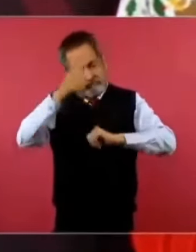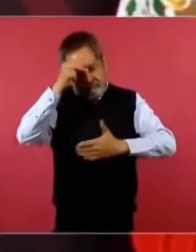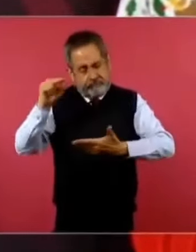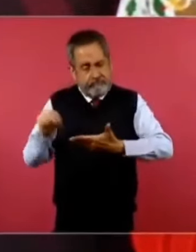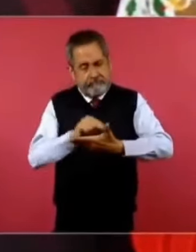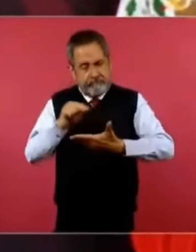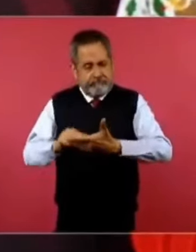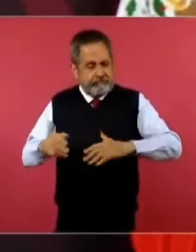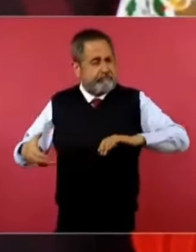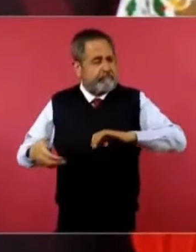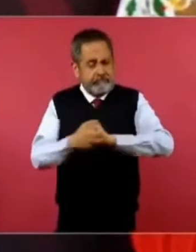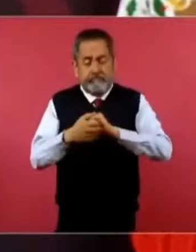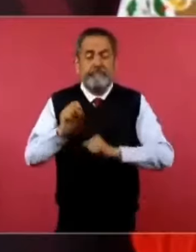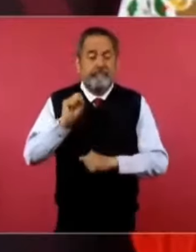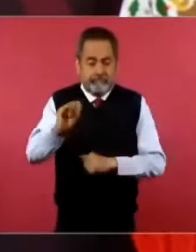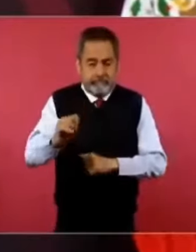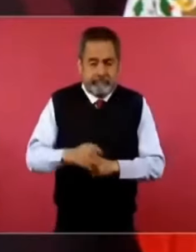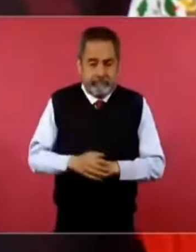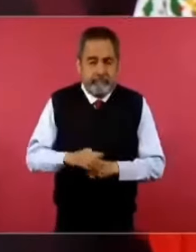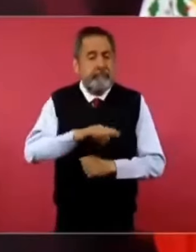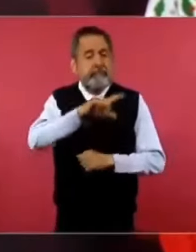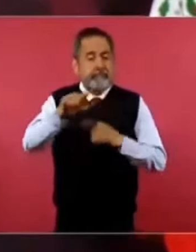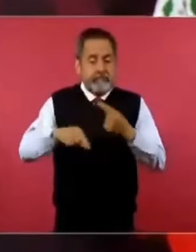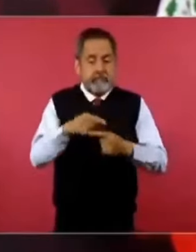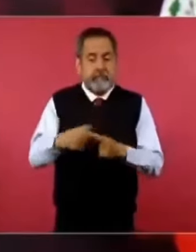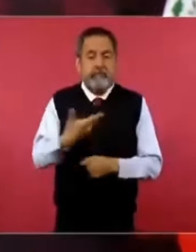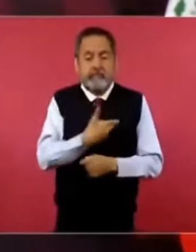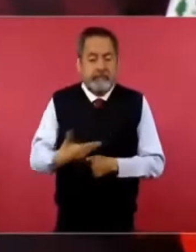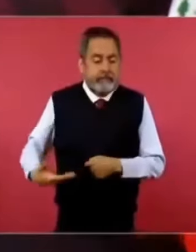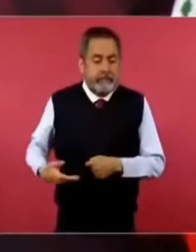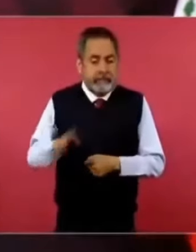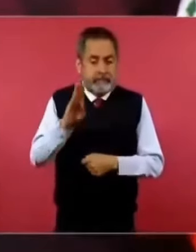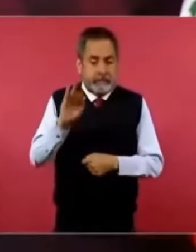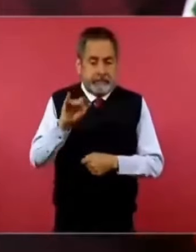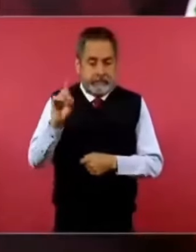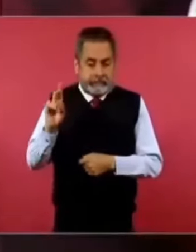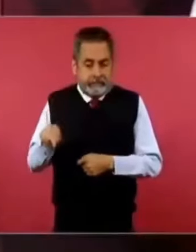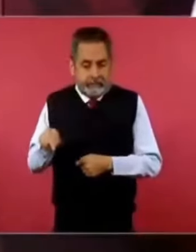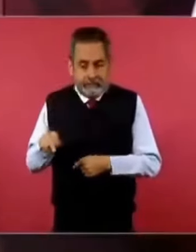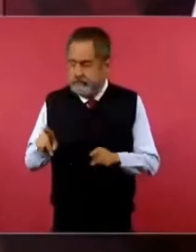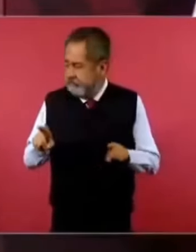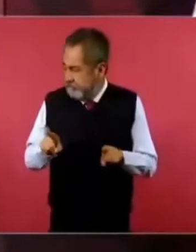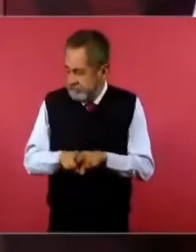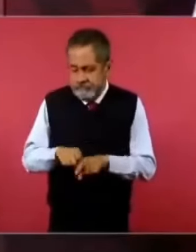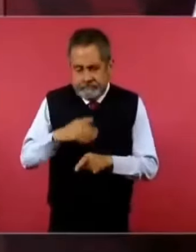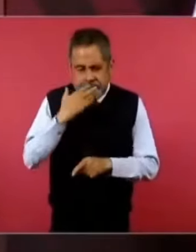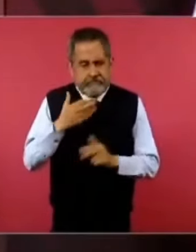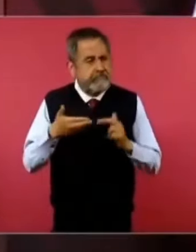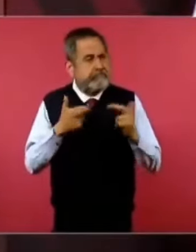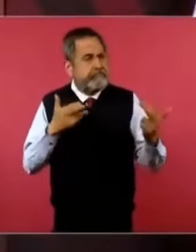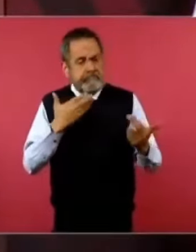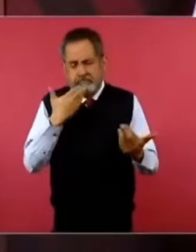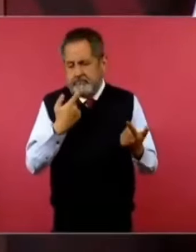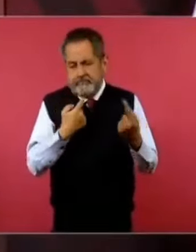tratado y con el presidente muy buena la relación